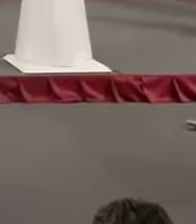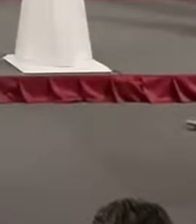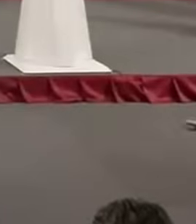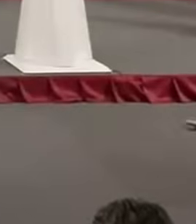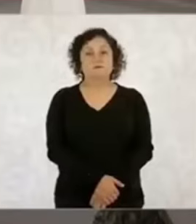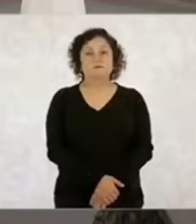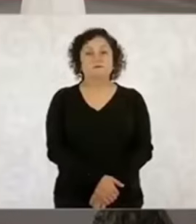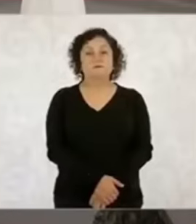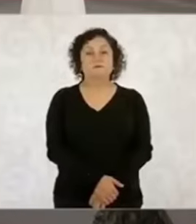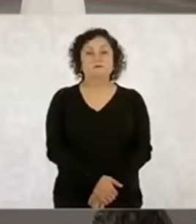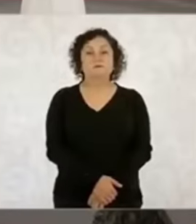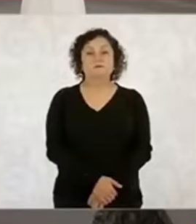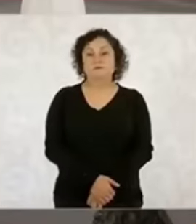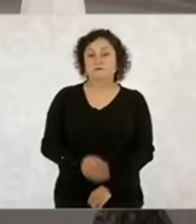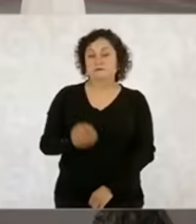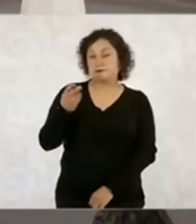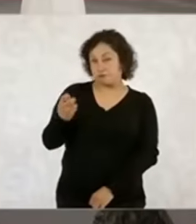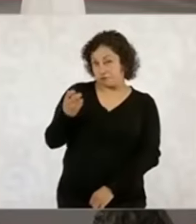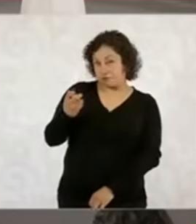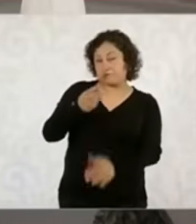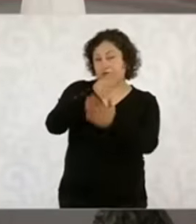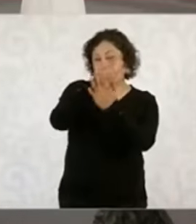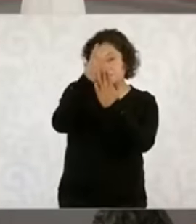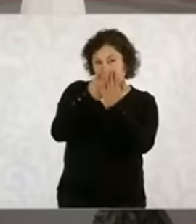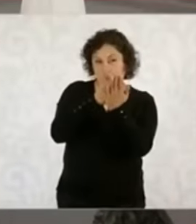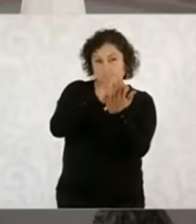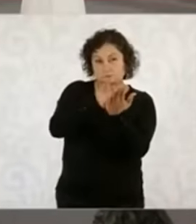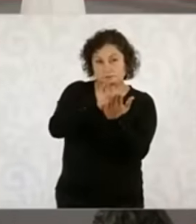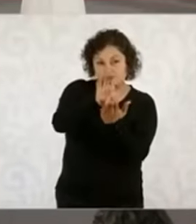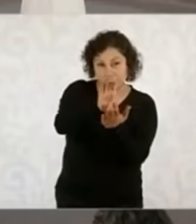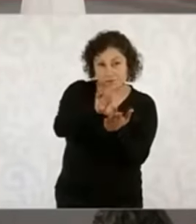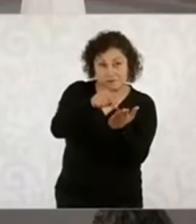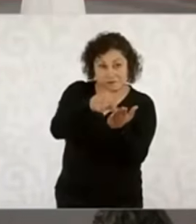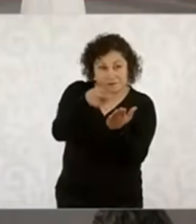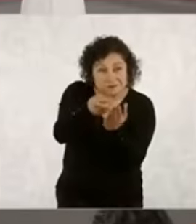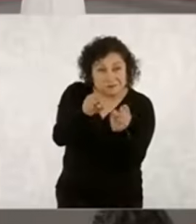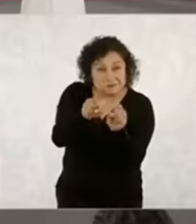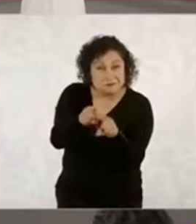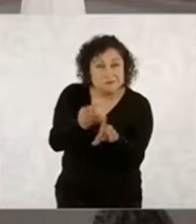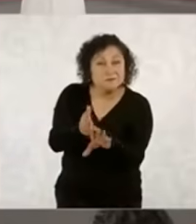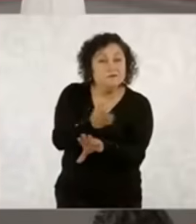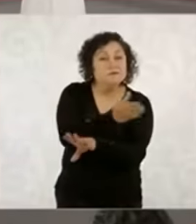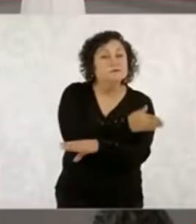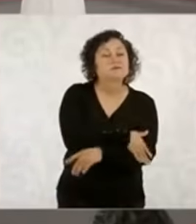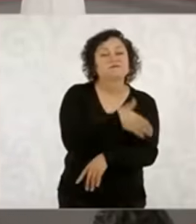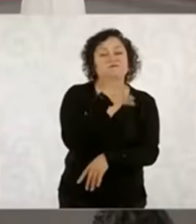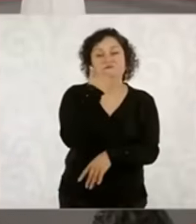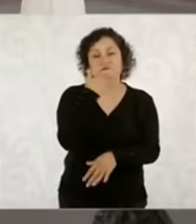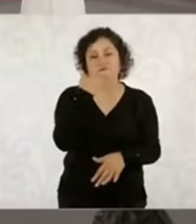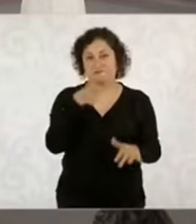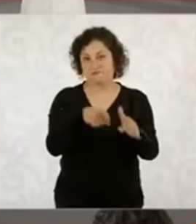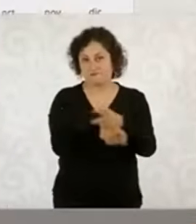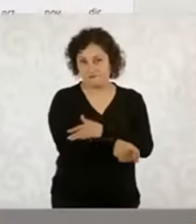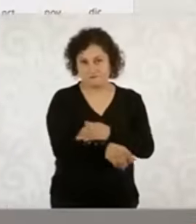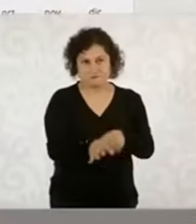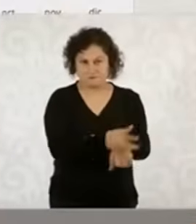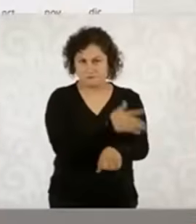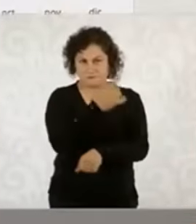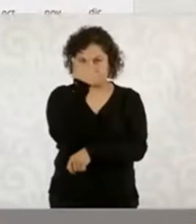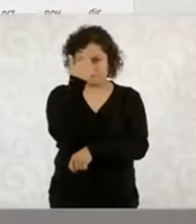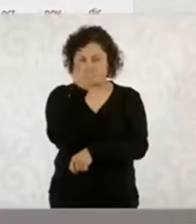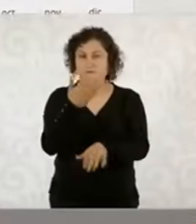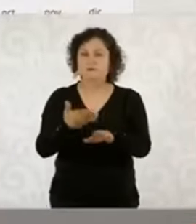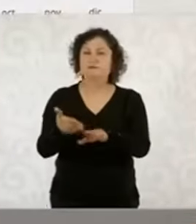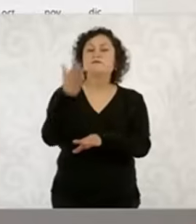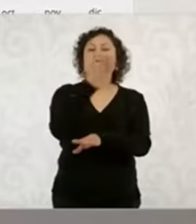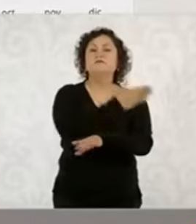corrupción, porque al derechohabiente le condicionaban entregarle el crédito a partir